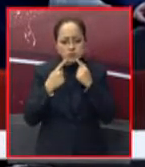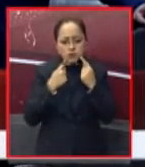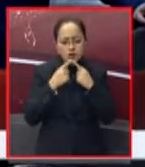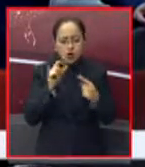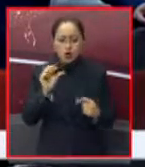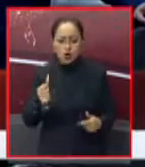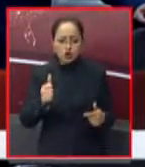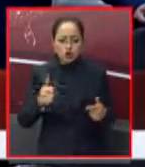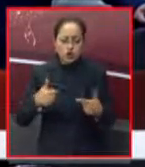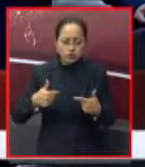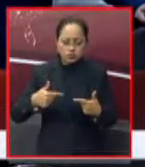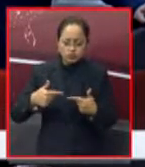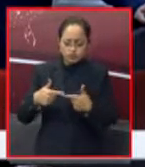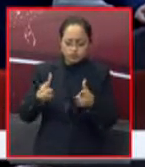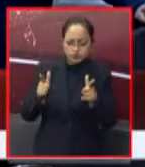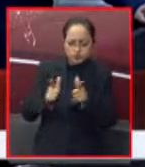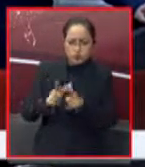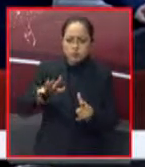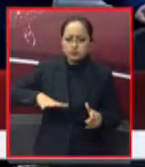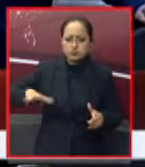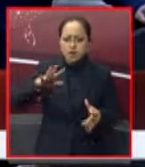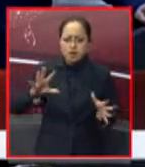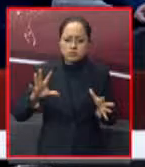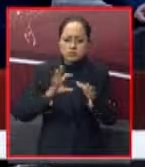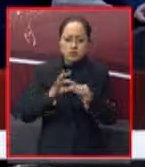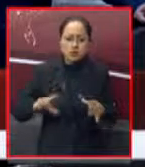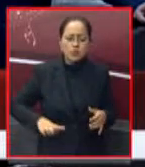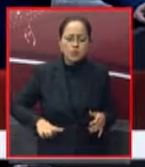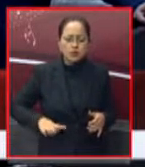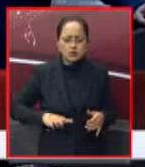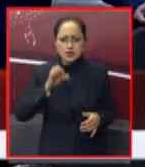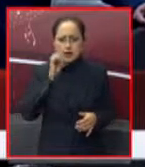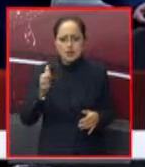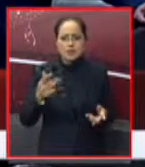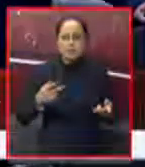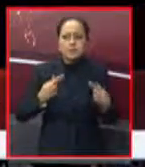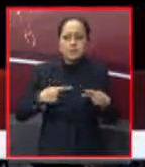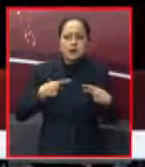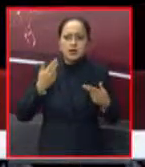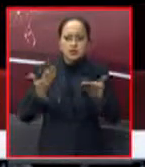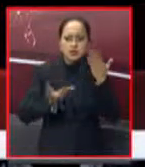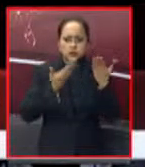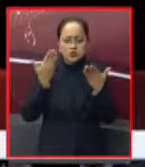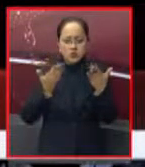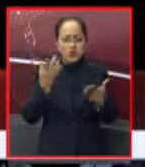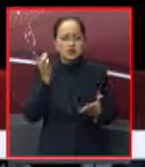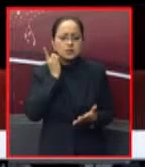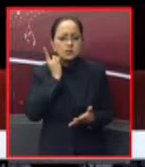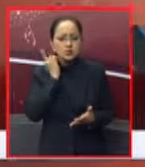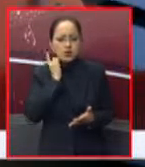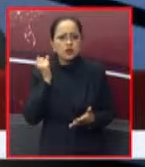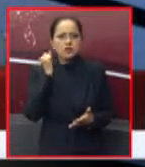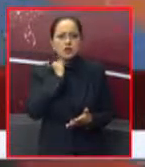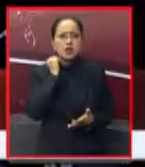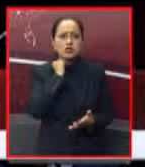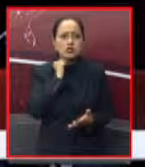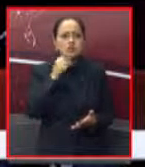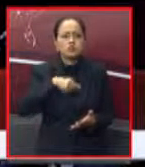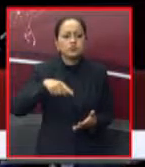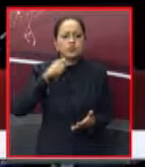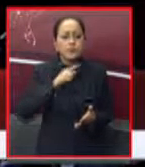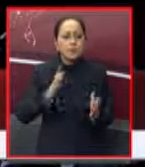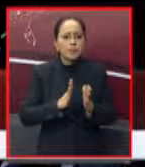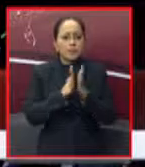no gubernamentales también, académicos, empresarios, diputados, senadores.